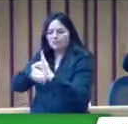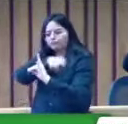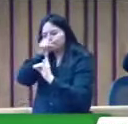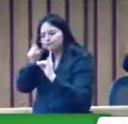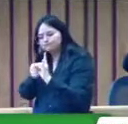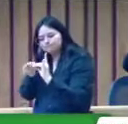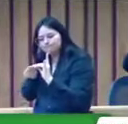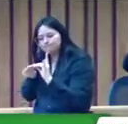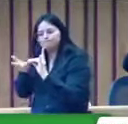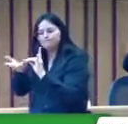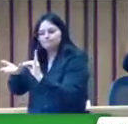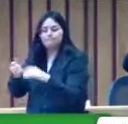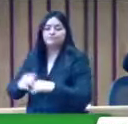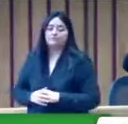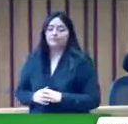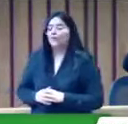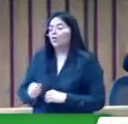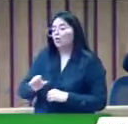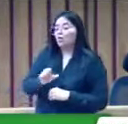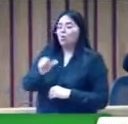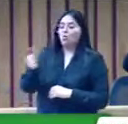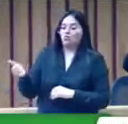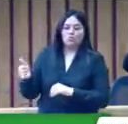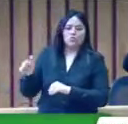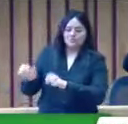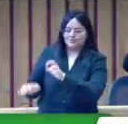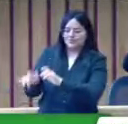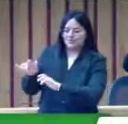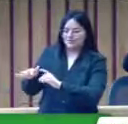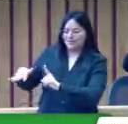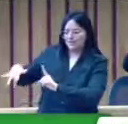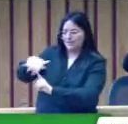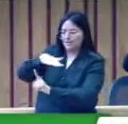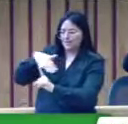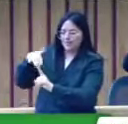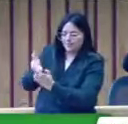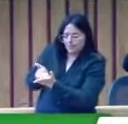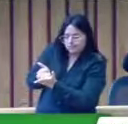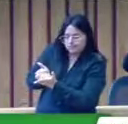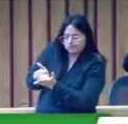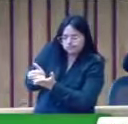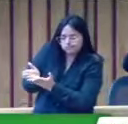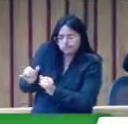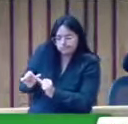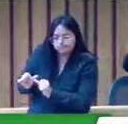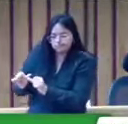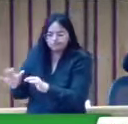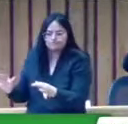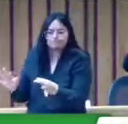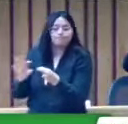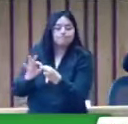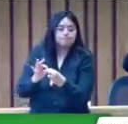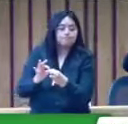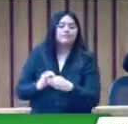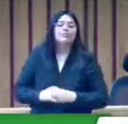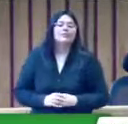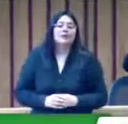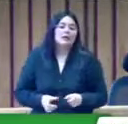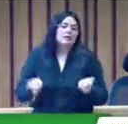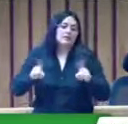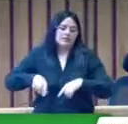el equipo de la Secretaría de Ambiente y Sostenibilidad, con el